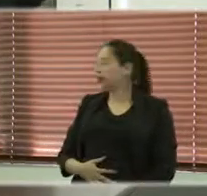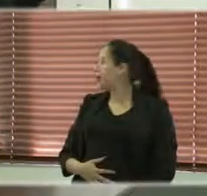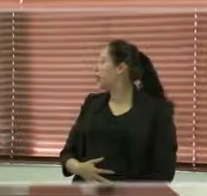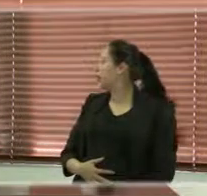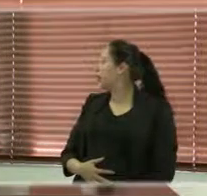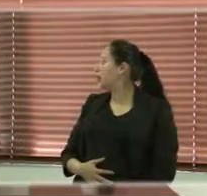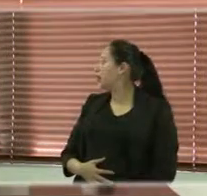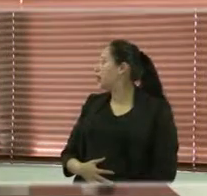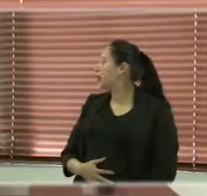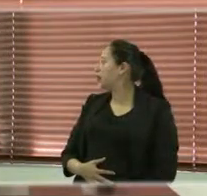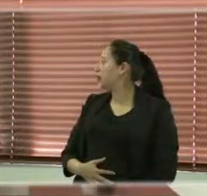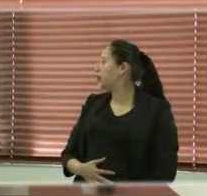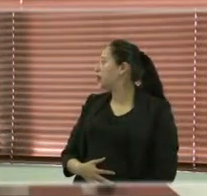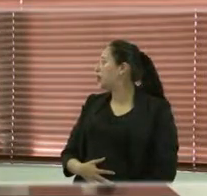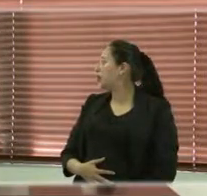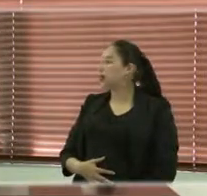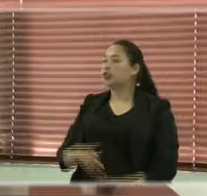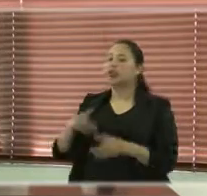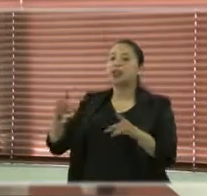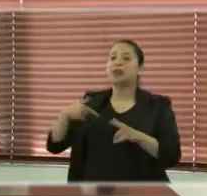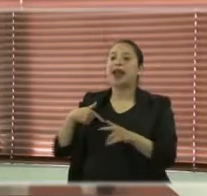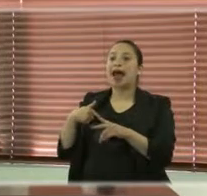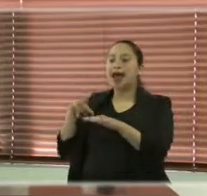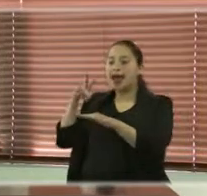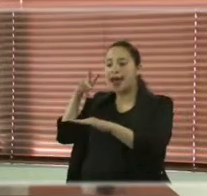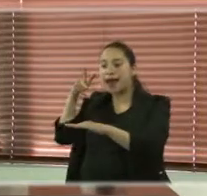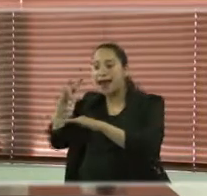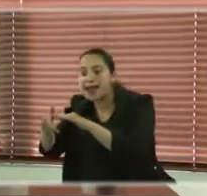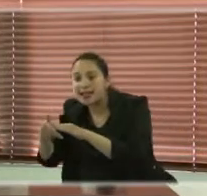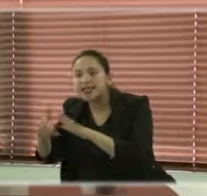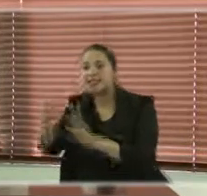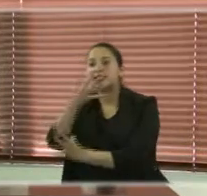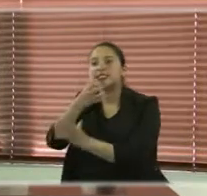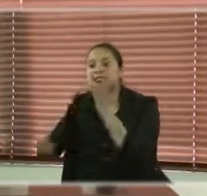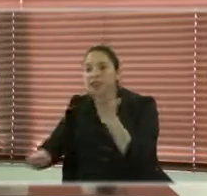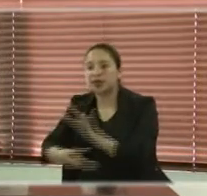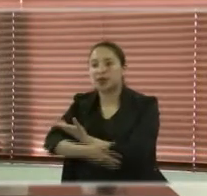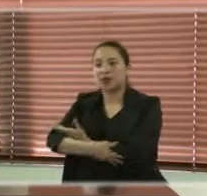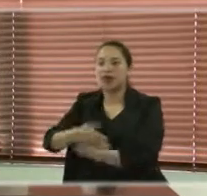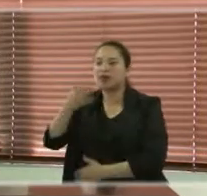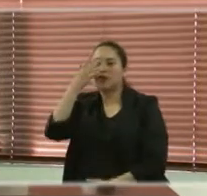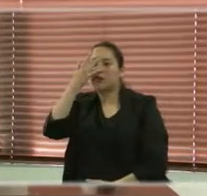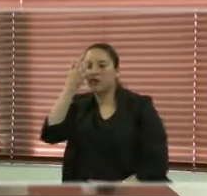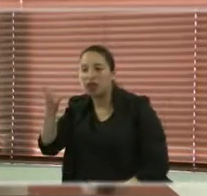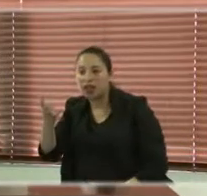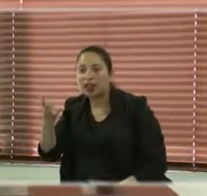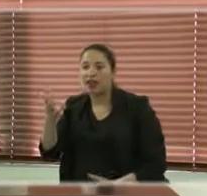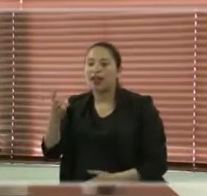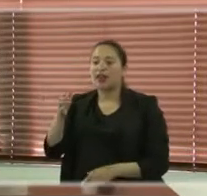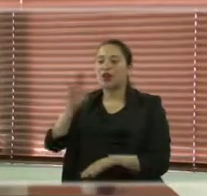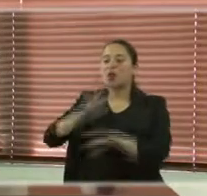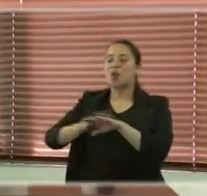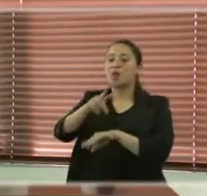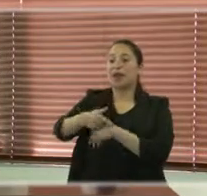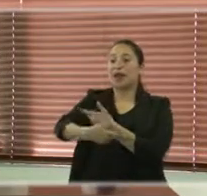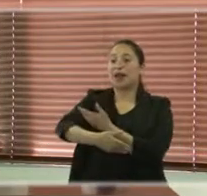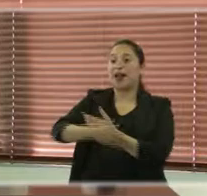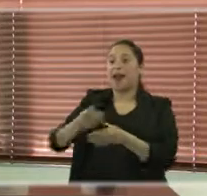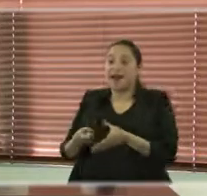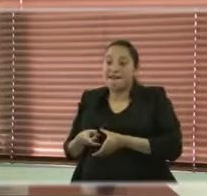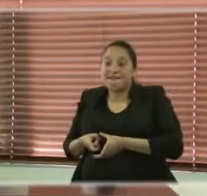se estaba haciendo con base a una discriminación por motivo de la deficiencia o malformación del feto